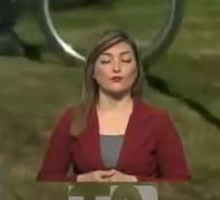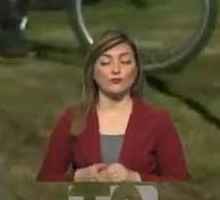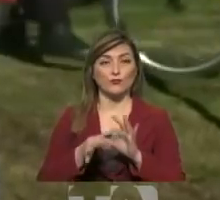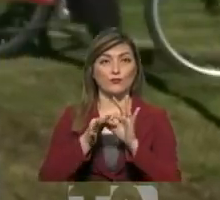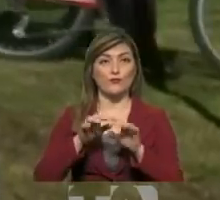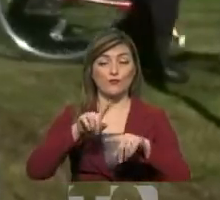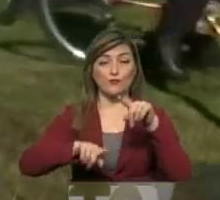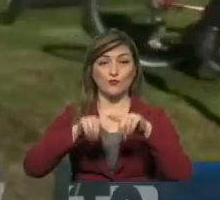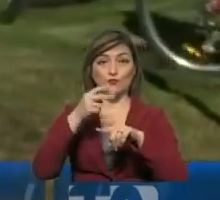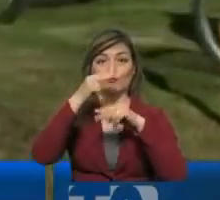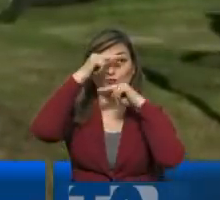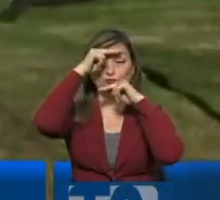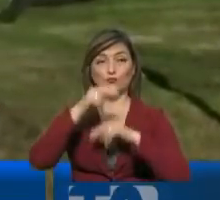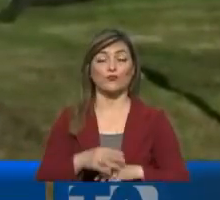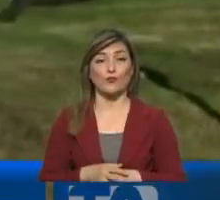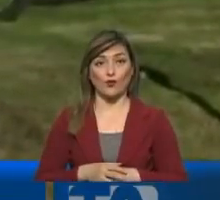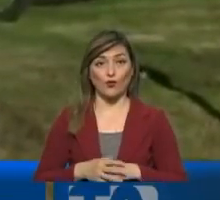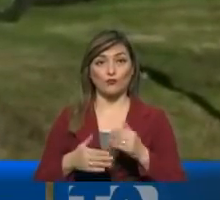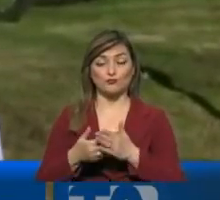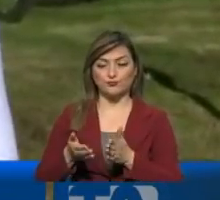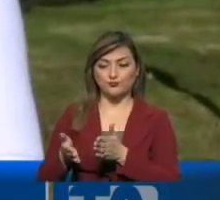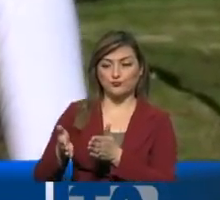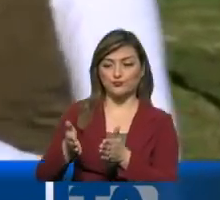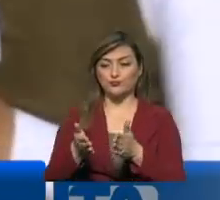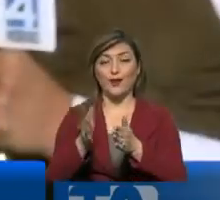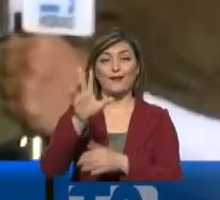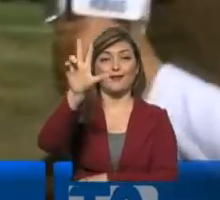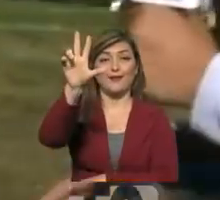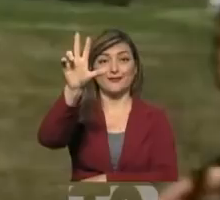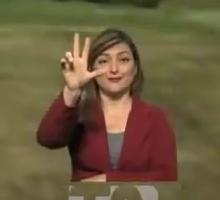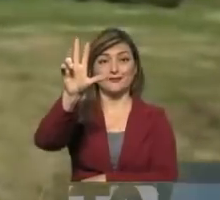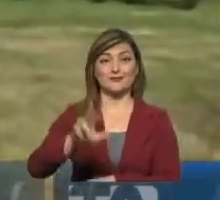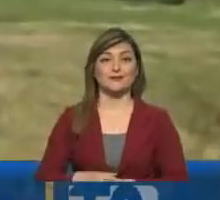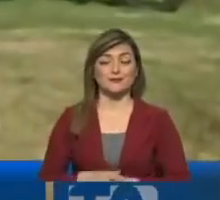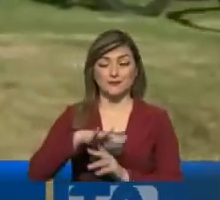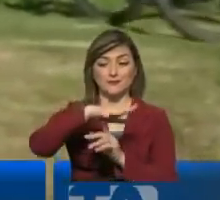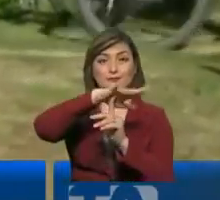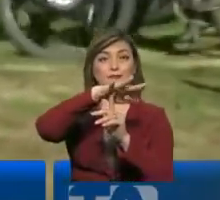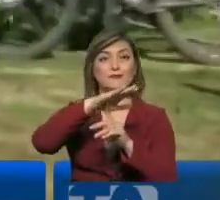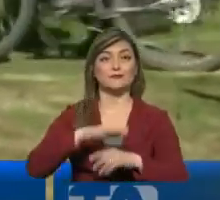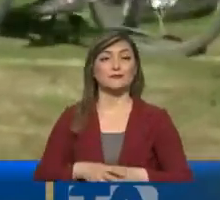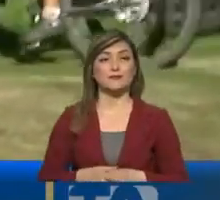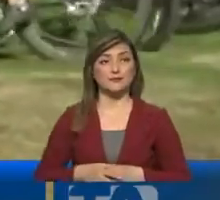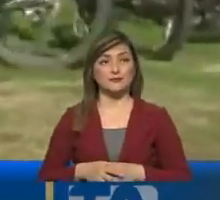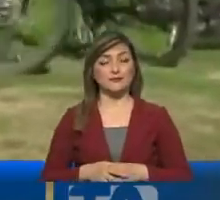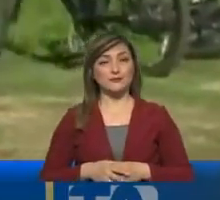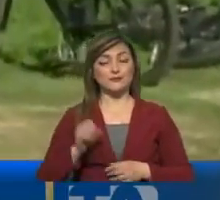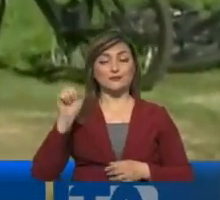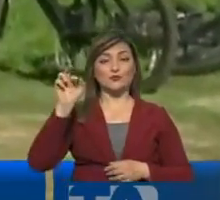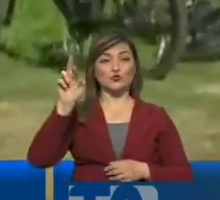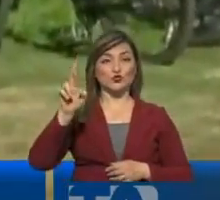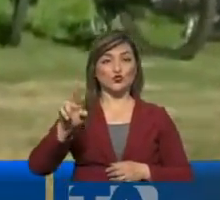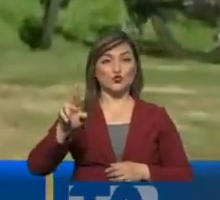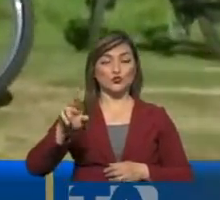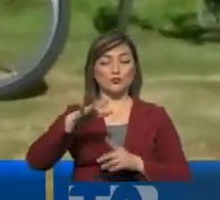Compañeras, amigos, televidentes, y son tres nuevas rutas de bicicletas aquí en el Parque Metropolitano del Sur, el parque